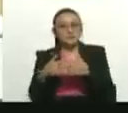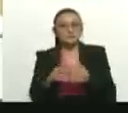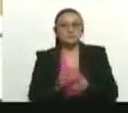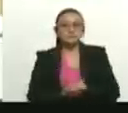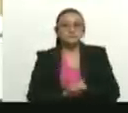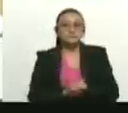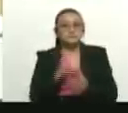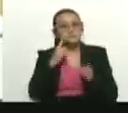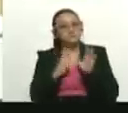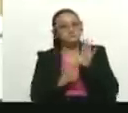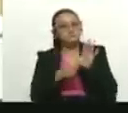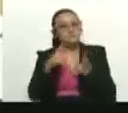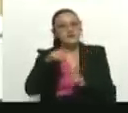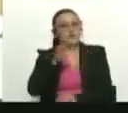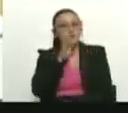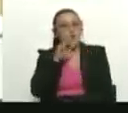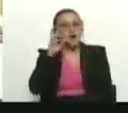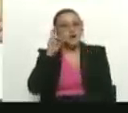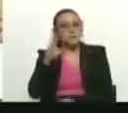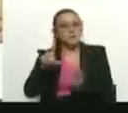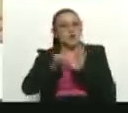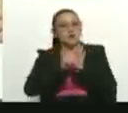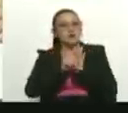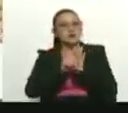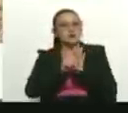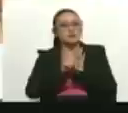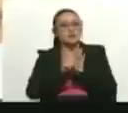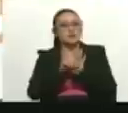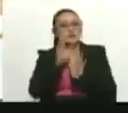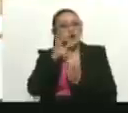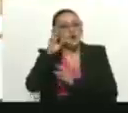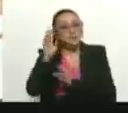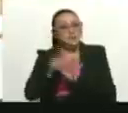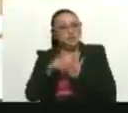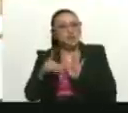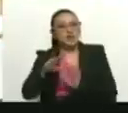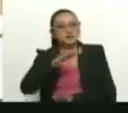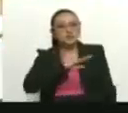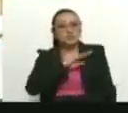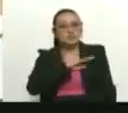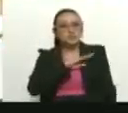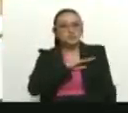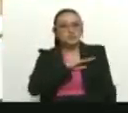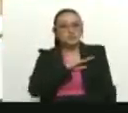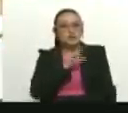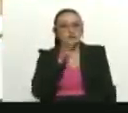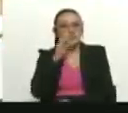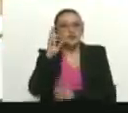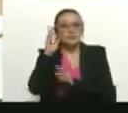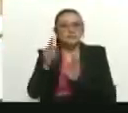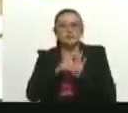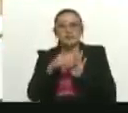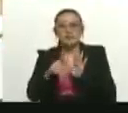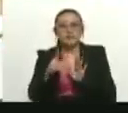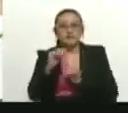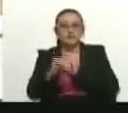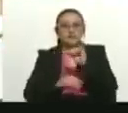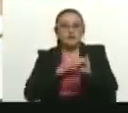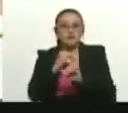Esto demuestra que ellos no respetan leyes, no respetan derechos de propiedad, no respetan el derecho